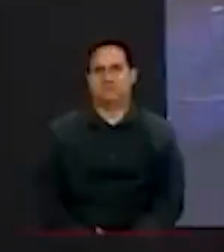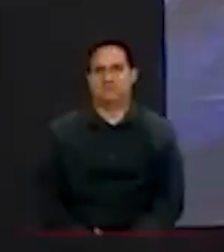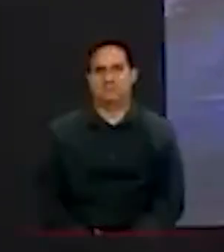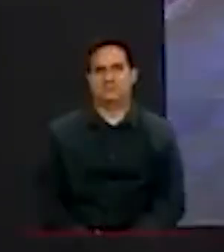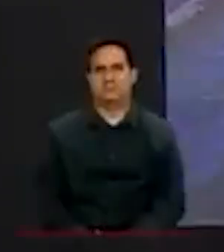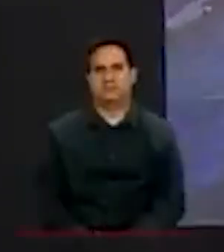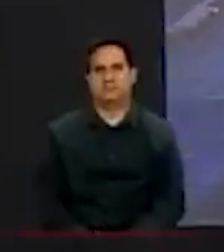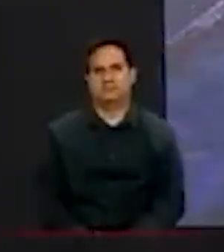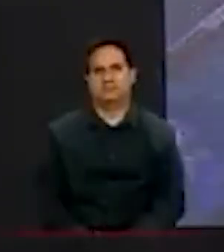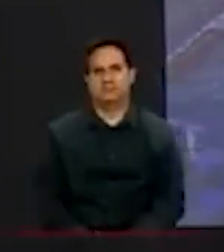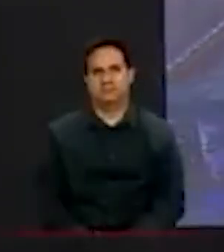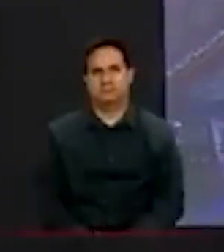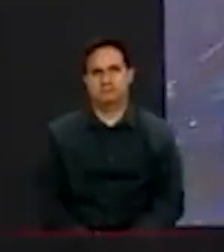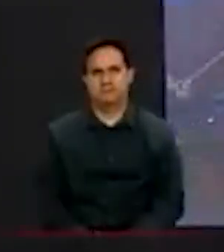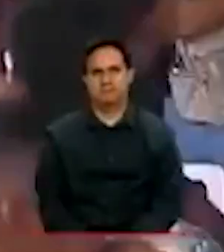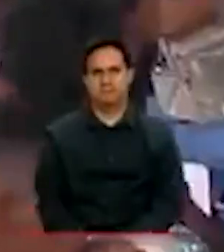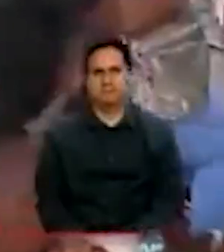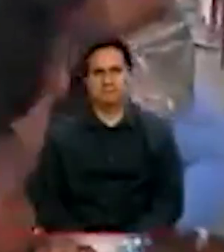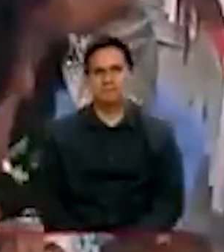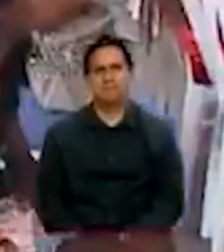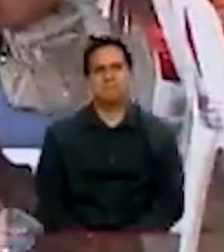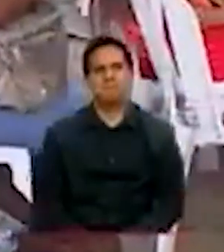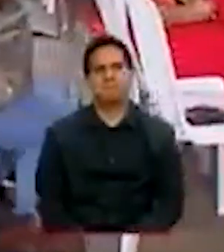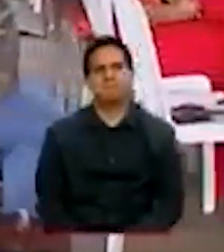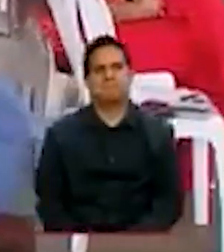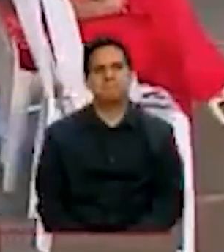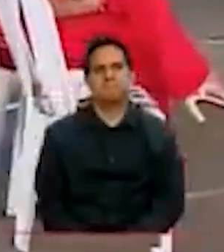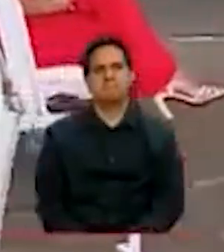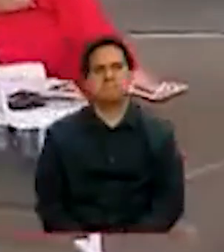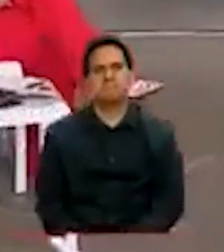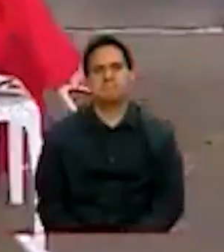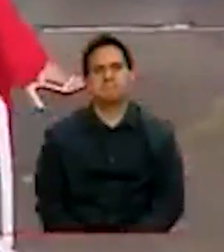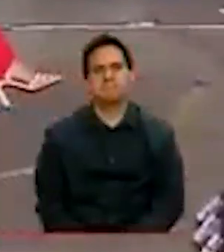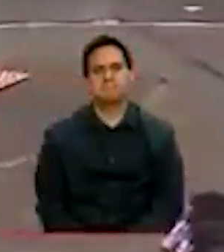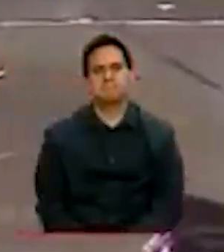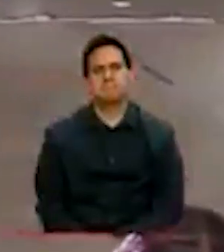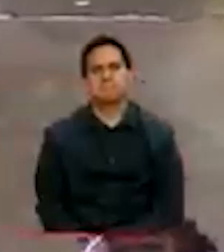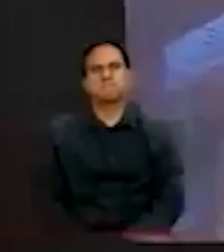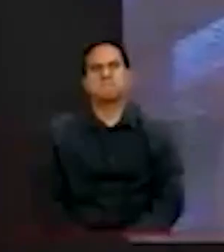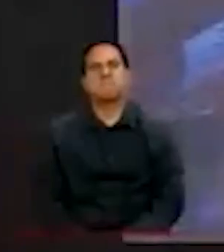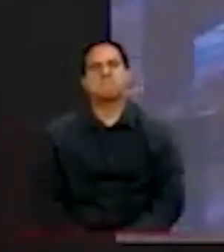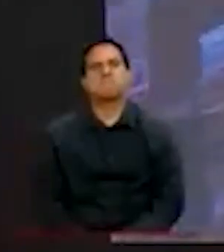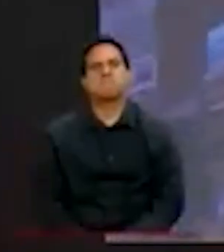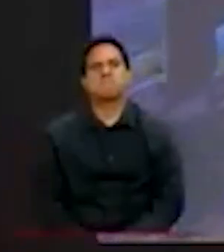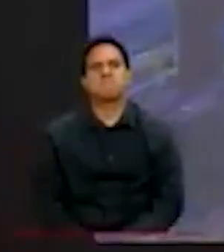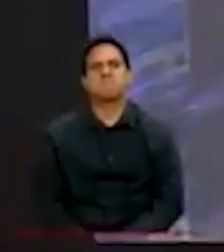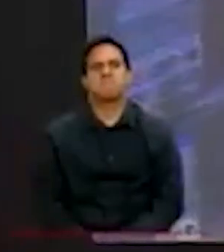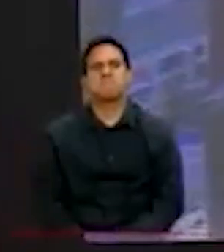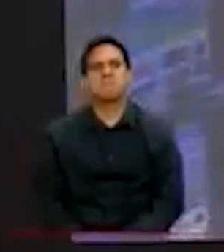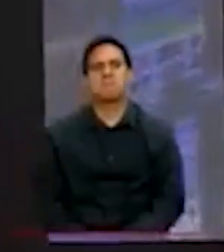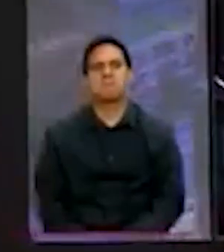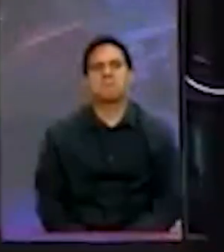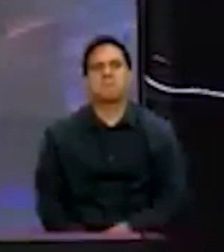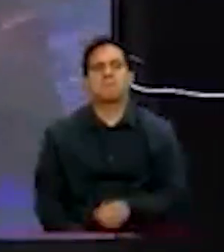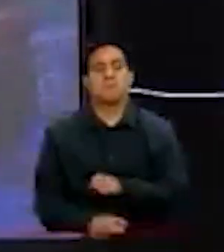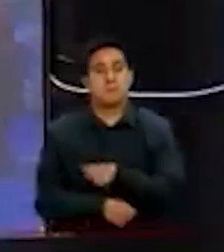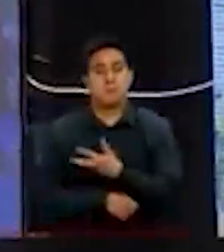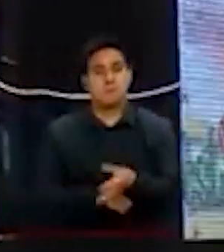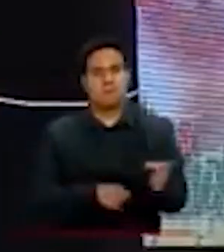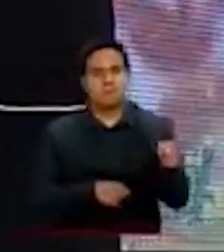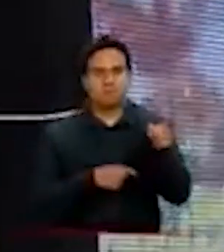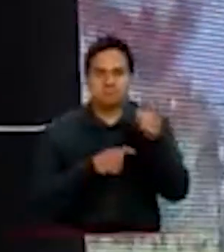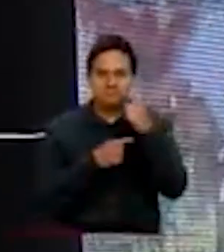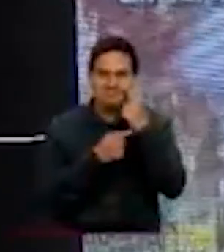Y no estoy buscando, me atlé, pero llegó a mí, sí, llegó a mí. Es